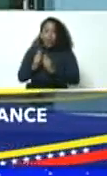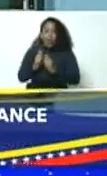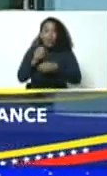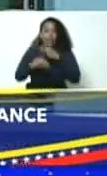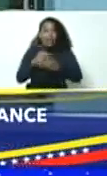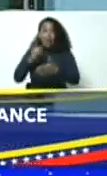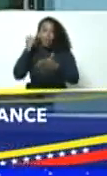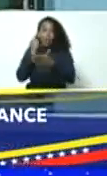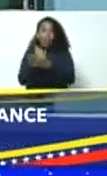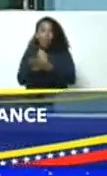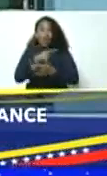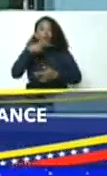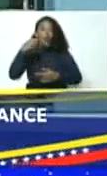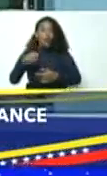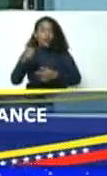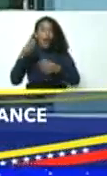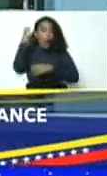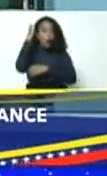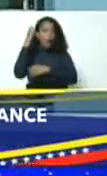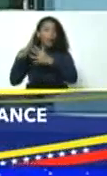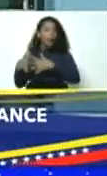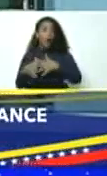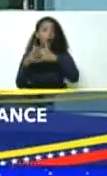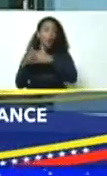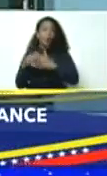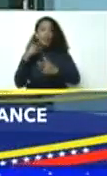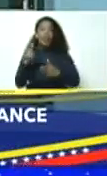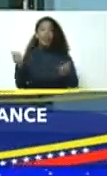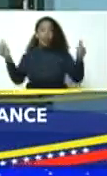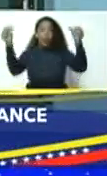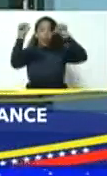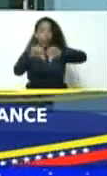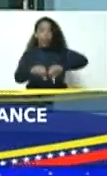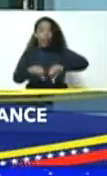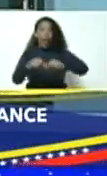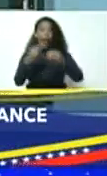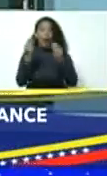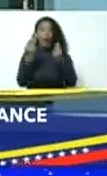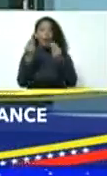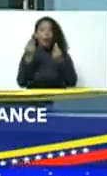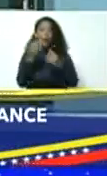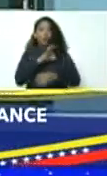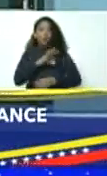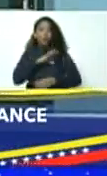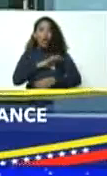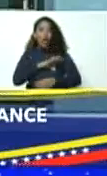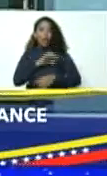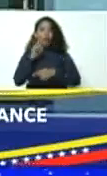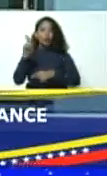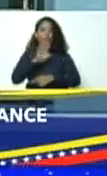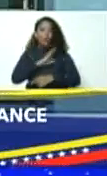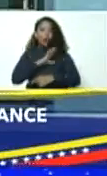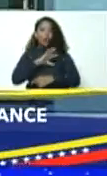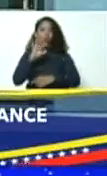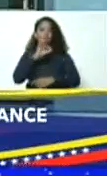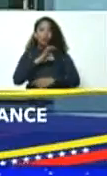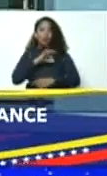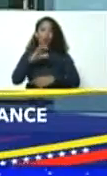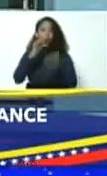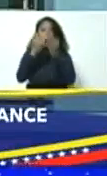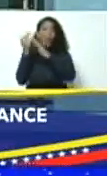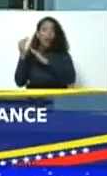suicidado ellos. Europa y Estados Unidos han decretado el suicidio económico y social de sus sociedades,